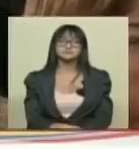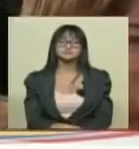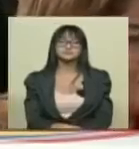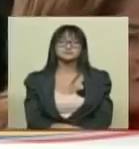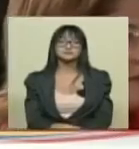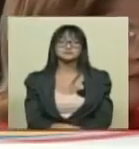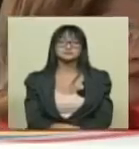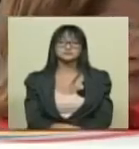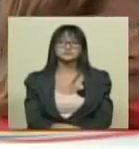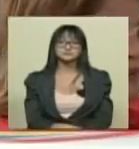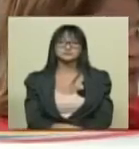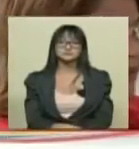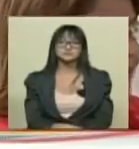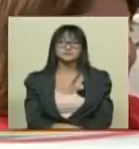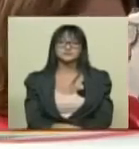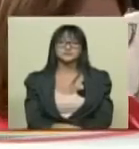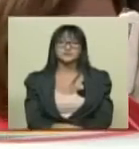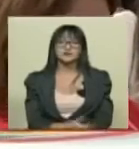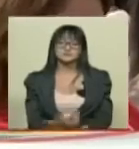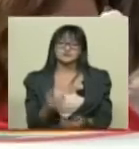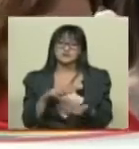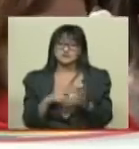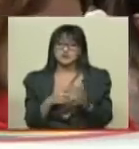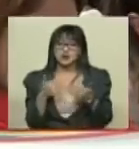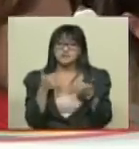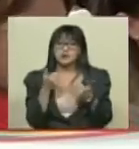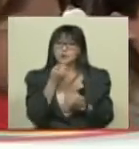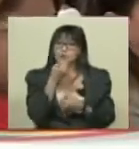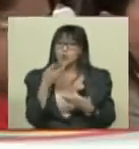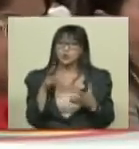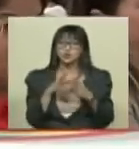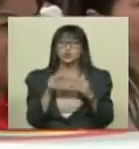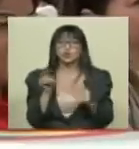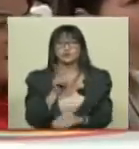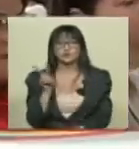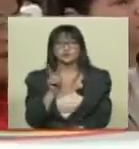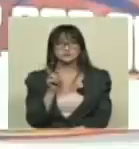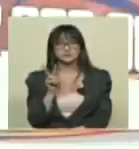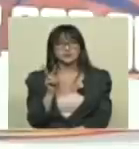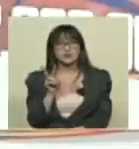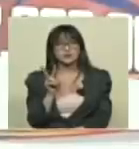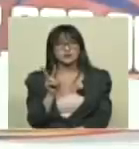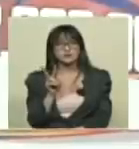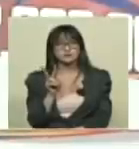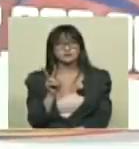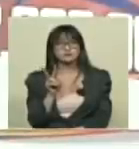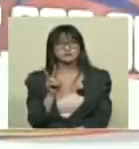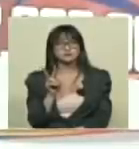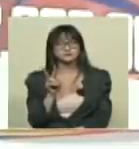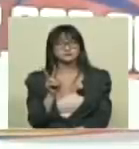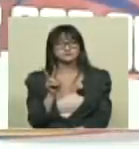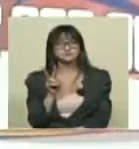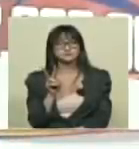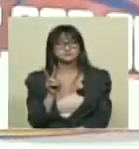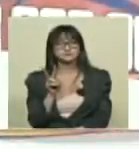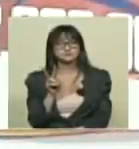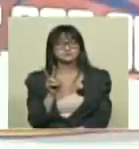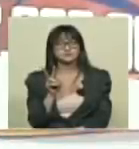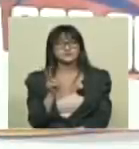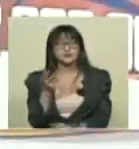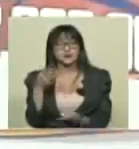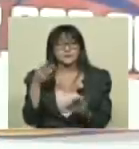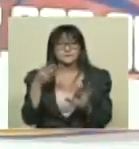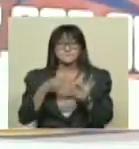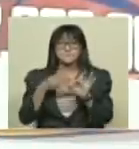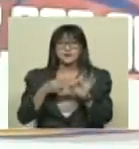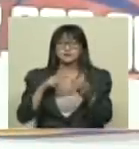entonces, como esto va bien y es bueno para todos los venezolanos y venezolanas, porque si al